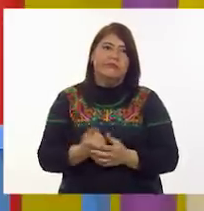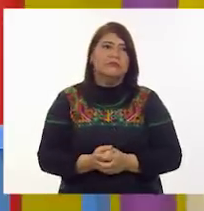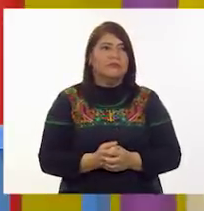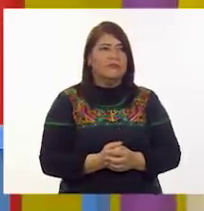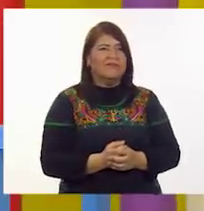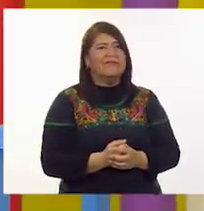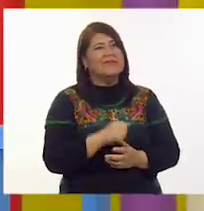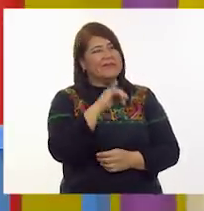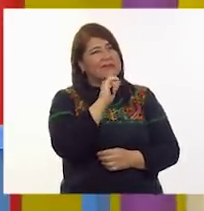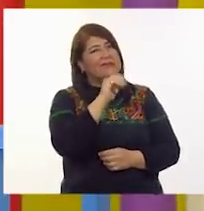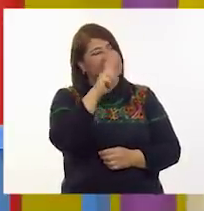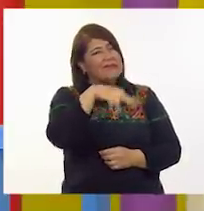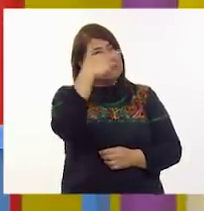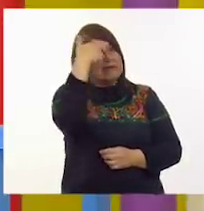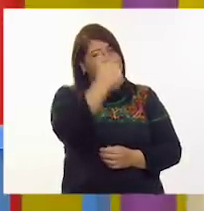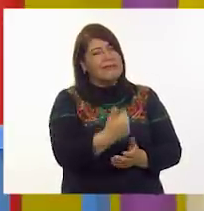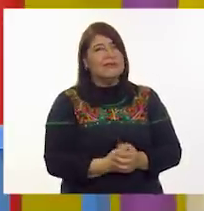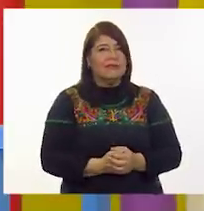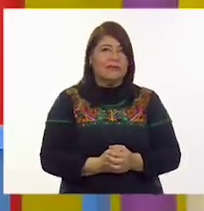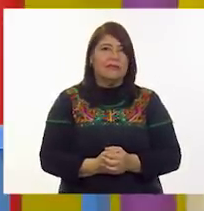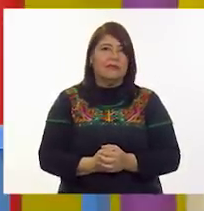Pues sí, tienes razón.